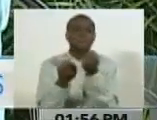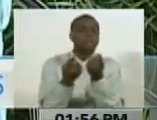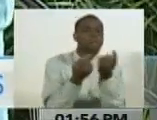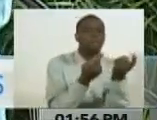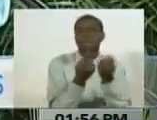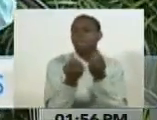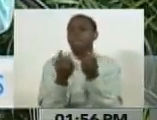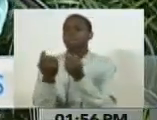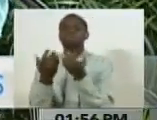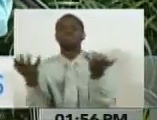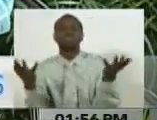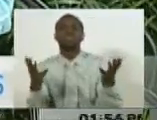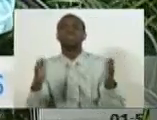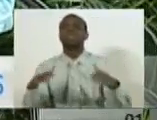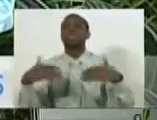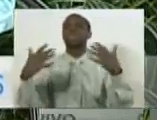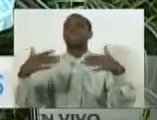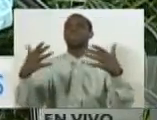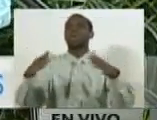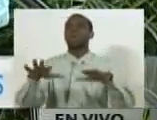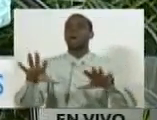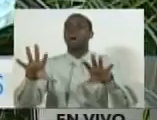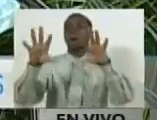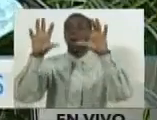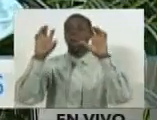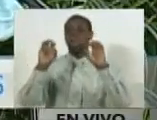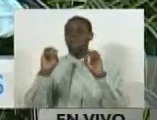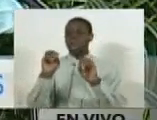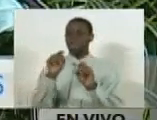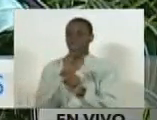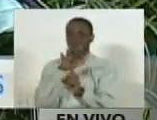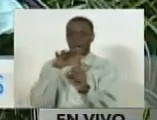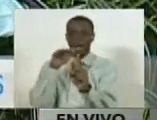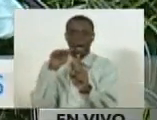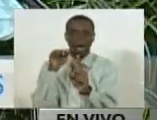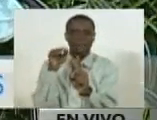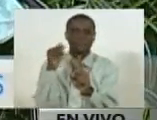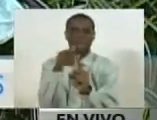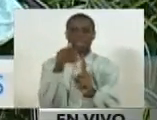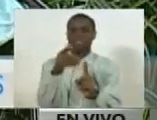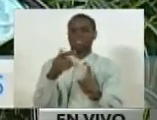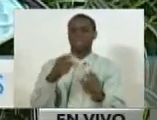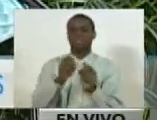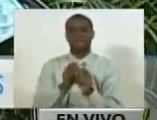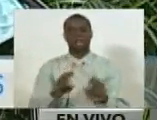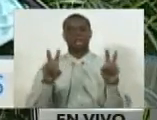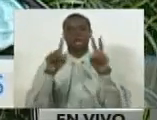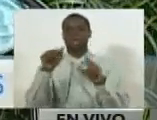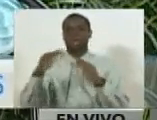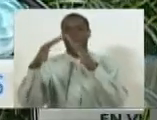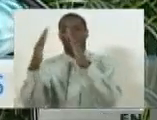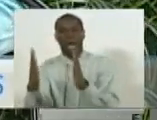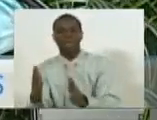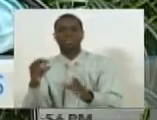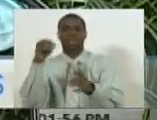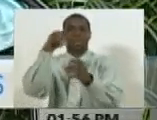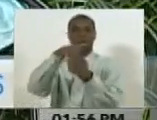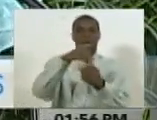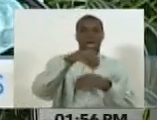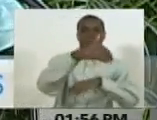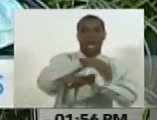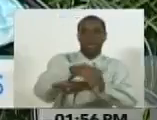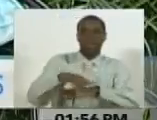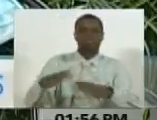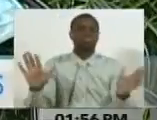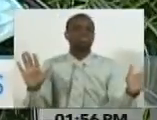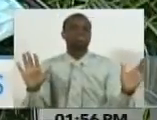de temas que al final no terminan influyendo realmente en los valores y en la vida de la sociedad, del hogar, de la comunidad, de la calle, ¿o